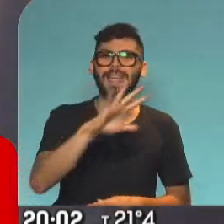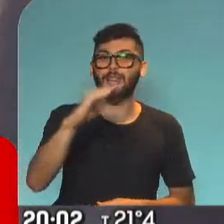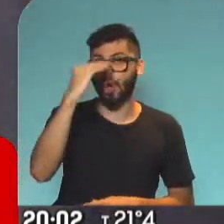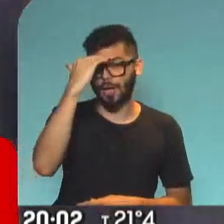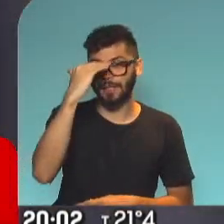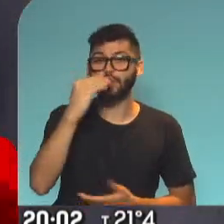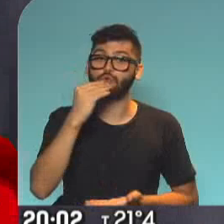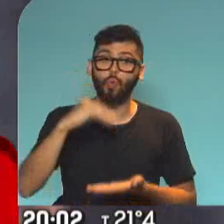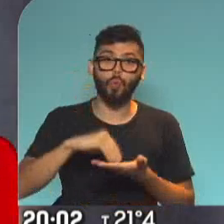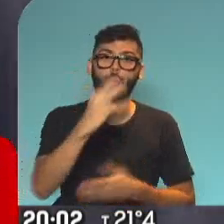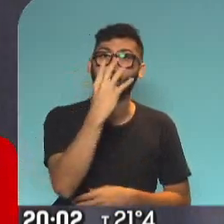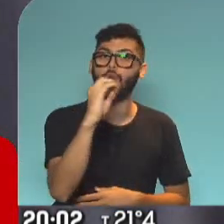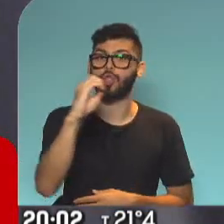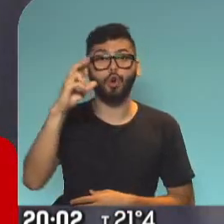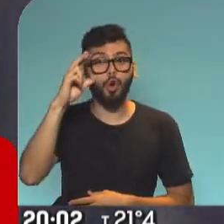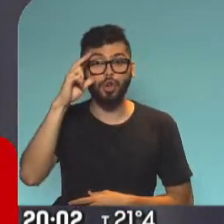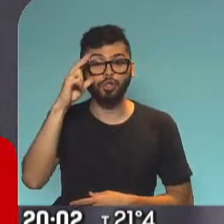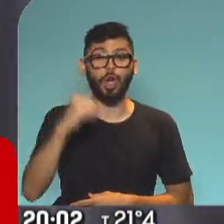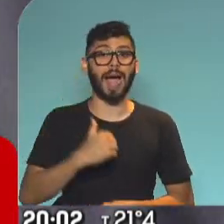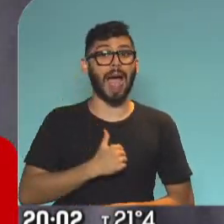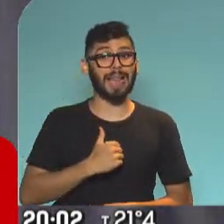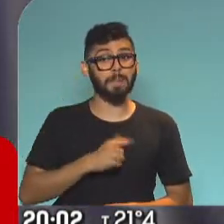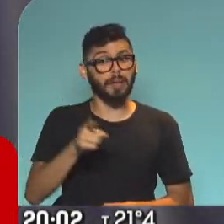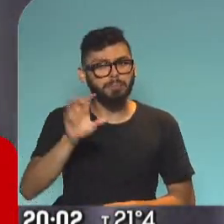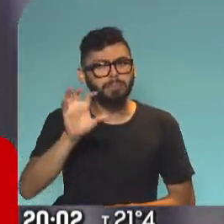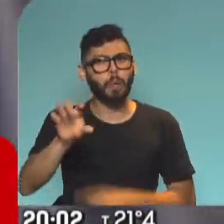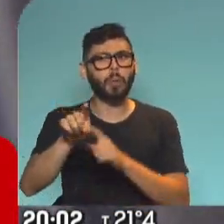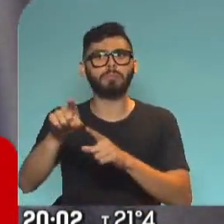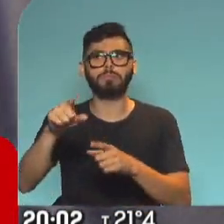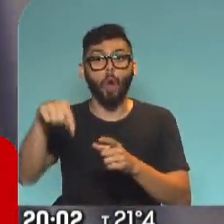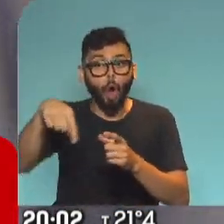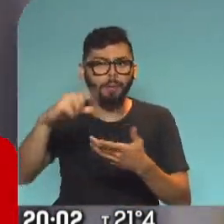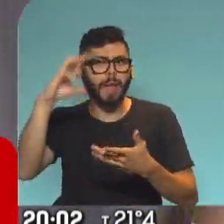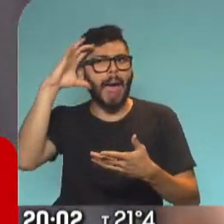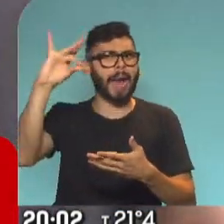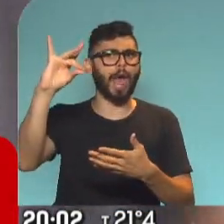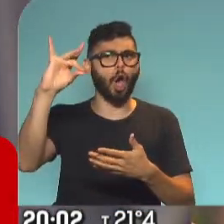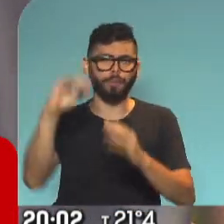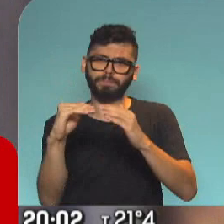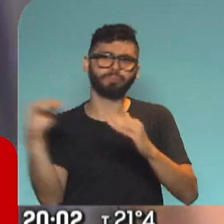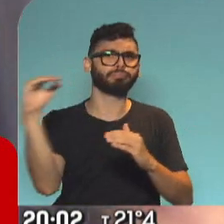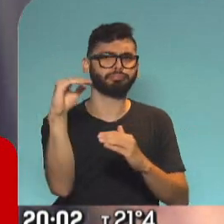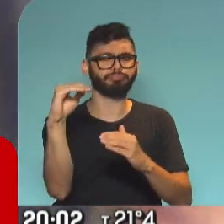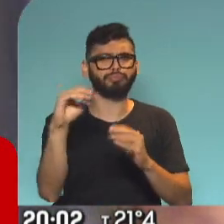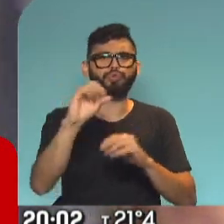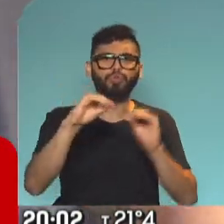Chubut 408. Catamarca es la provincia que marcó un récord diario en este último informe